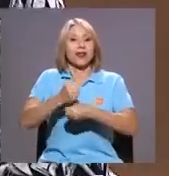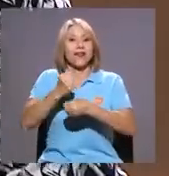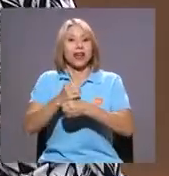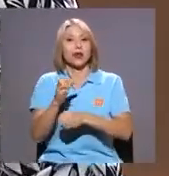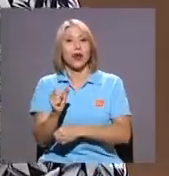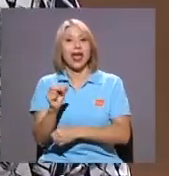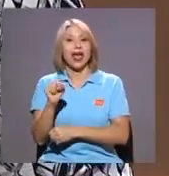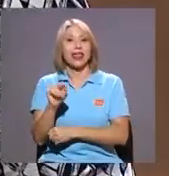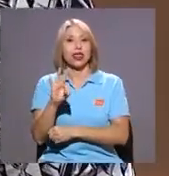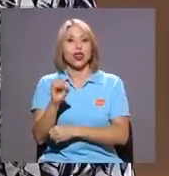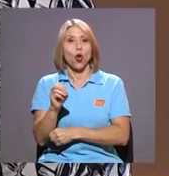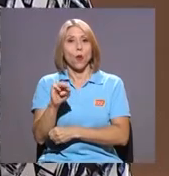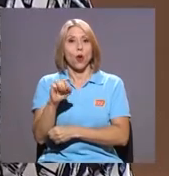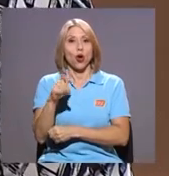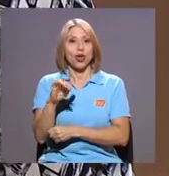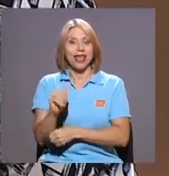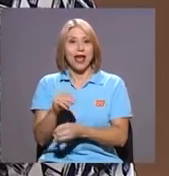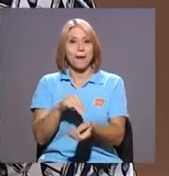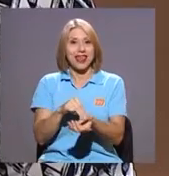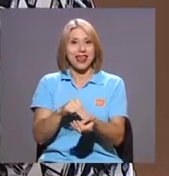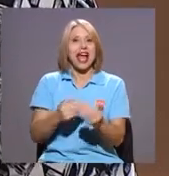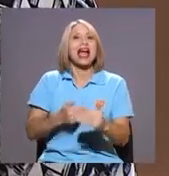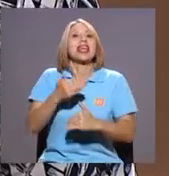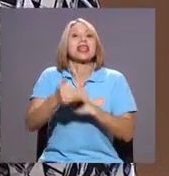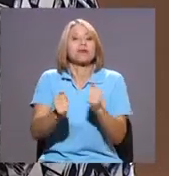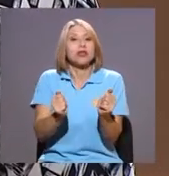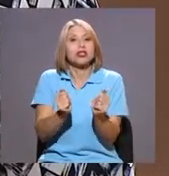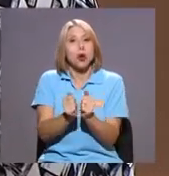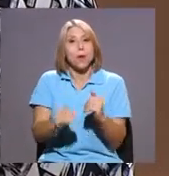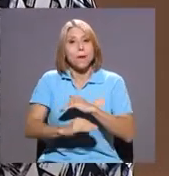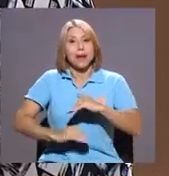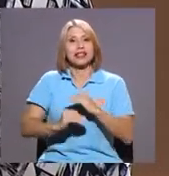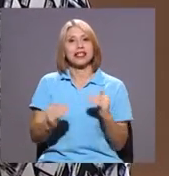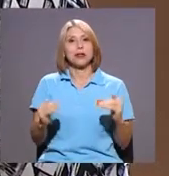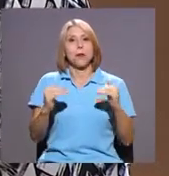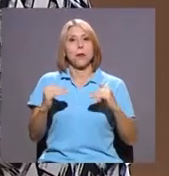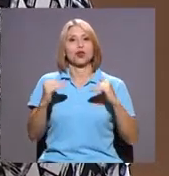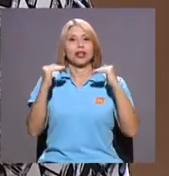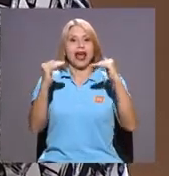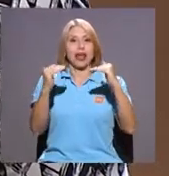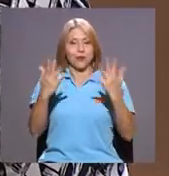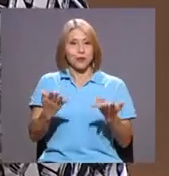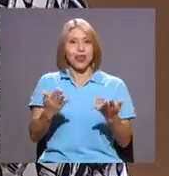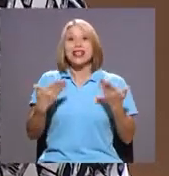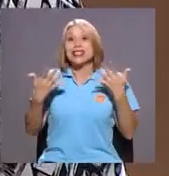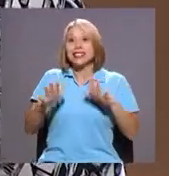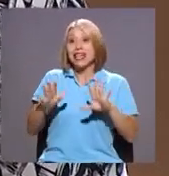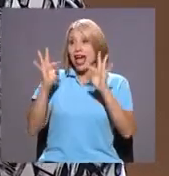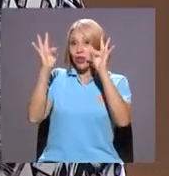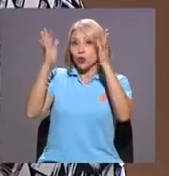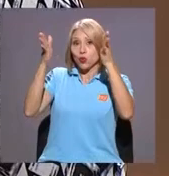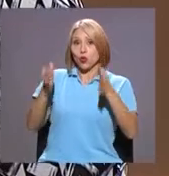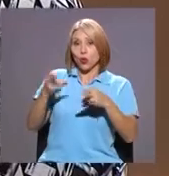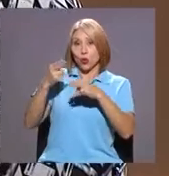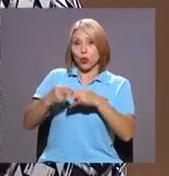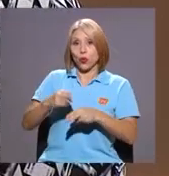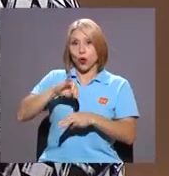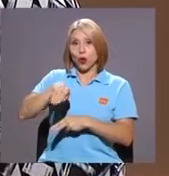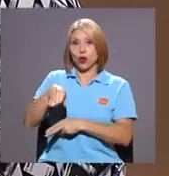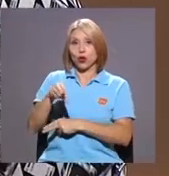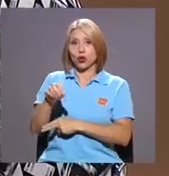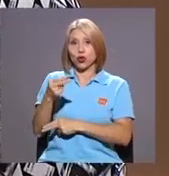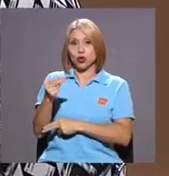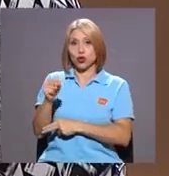en epidemiología. Sin embargo, ya teníamos ya el tutor, el doctor John Bayer, que me recibía en la Universidad de